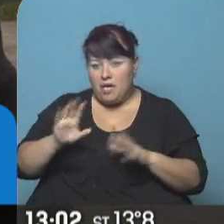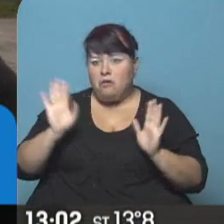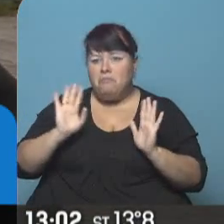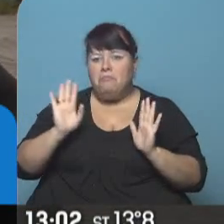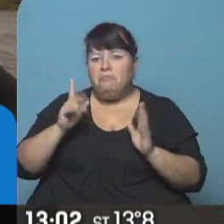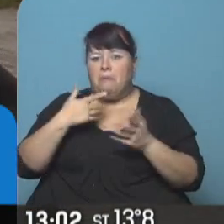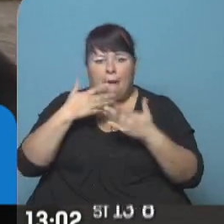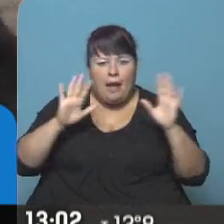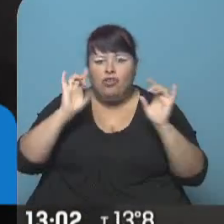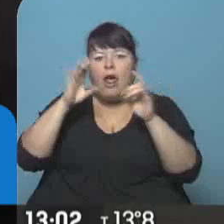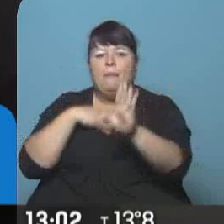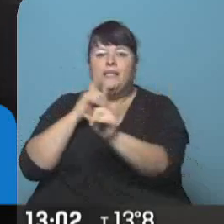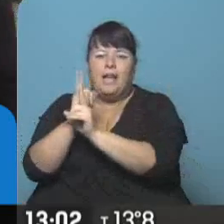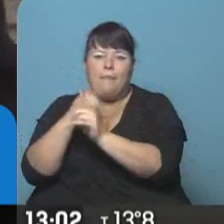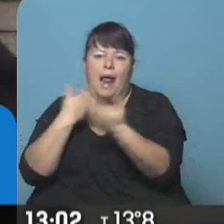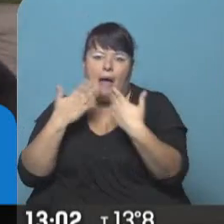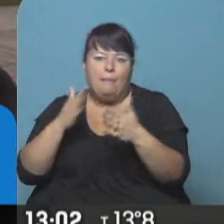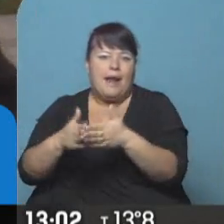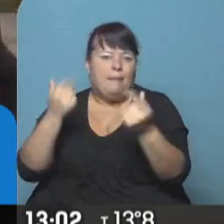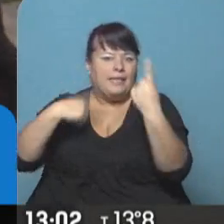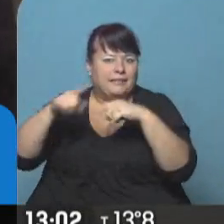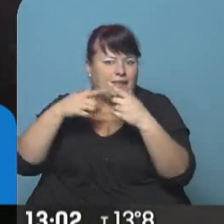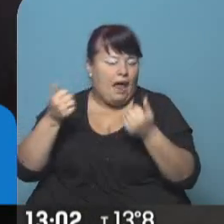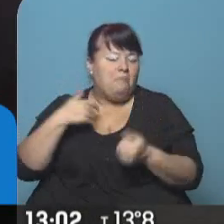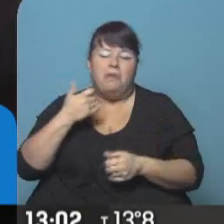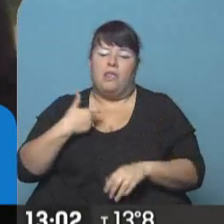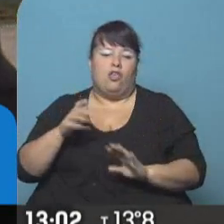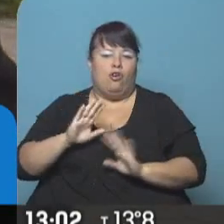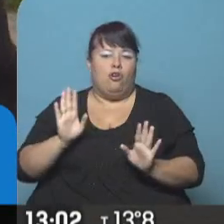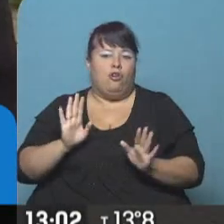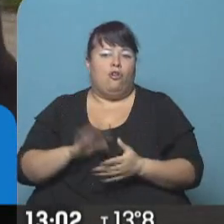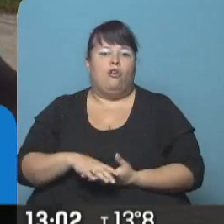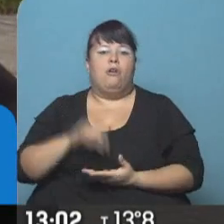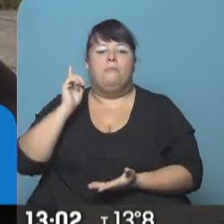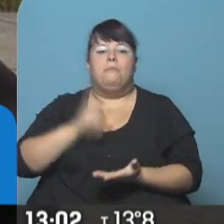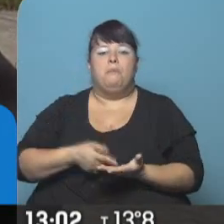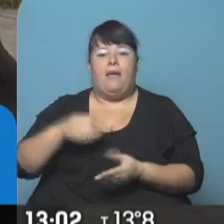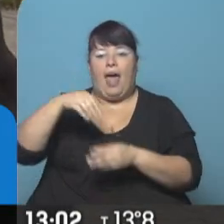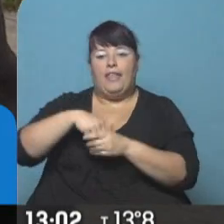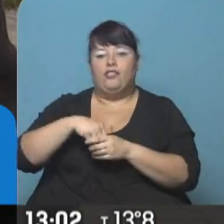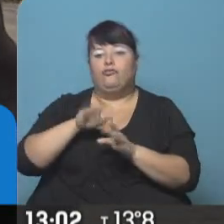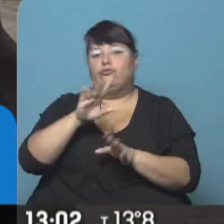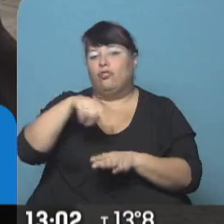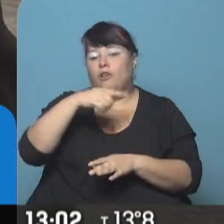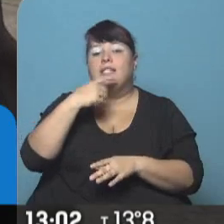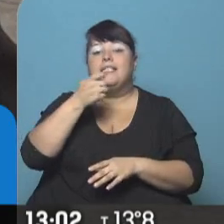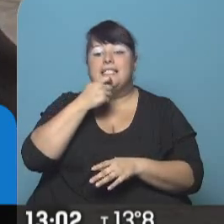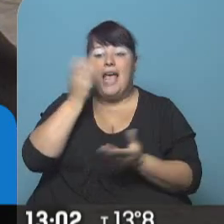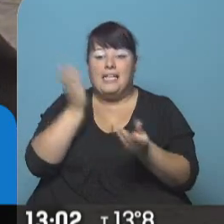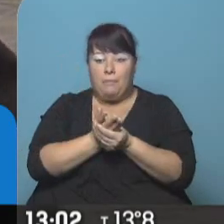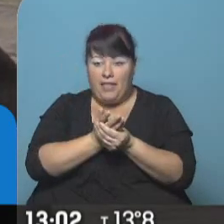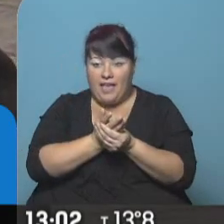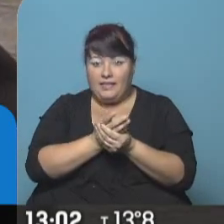actuaciones al solo efecto de acelerar los trámites y me dijeron que la disposición interna era que si el expediente